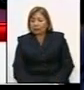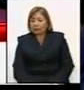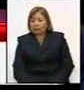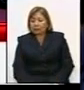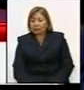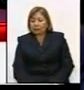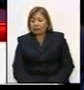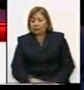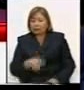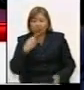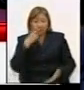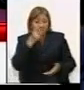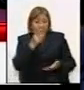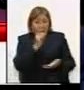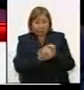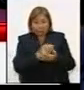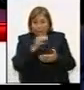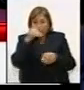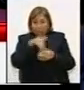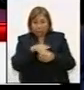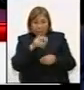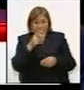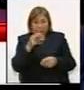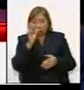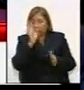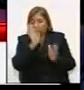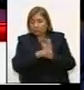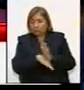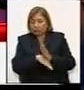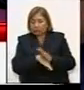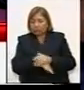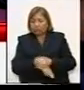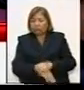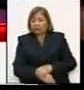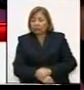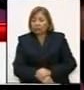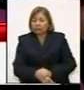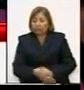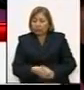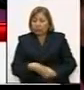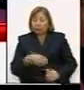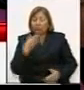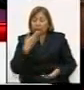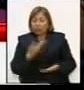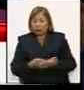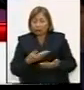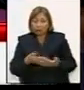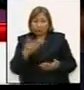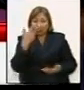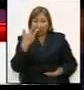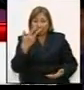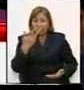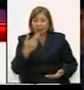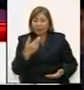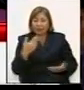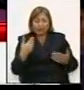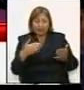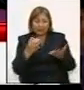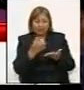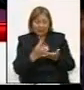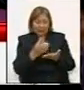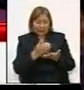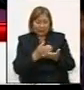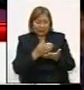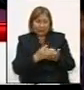no le das la confianza a un segundo gabinete, automáticamente te disuelven. Eso antes no era así, era 3. Ya la Constitución del